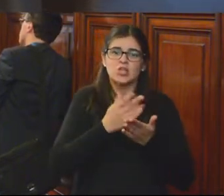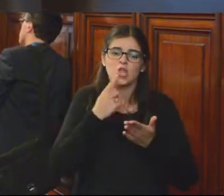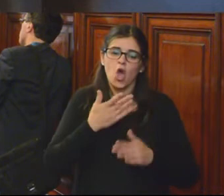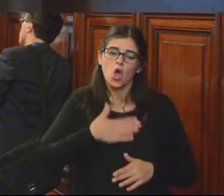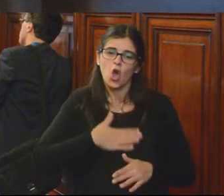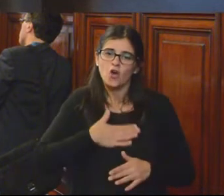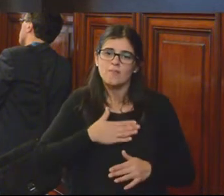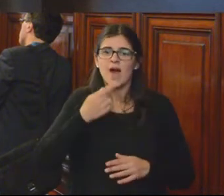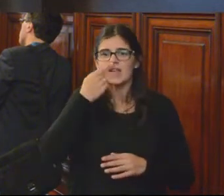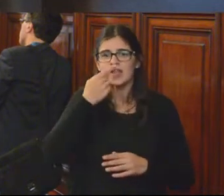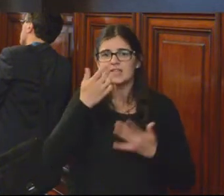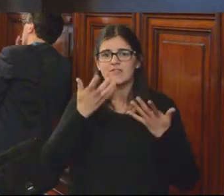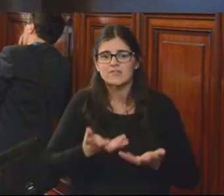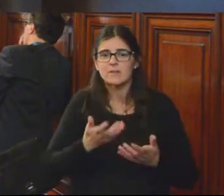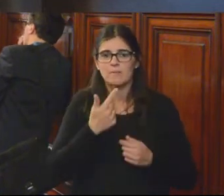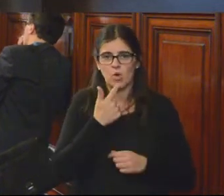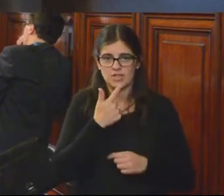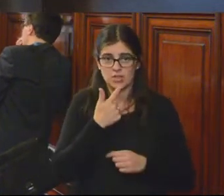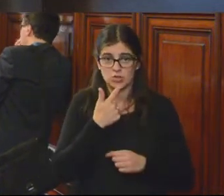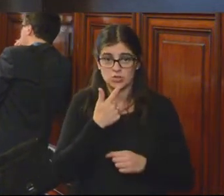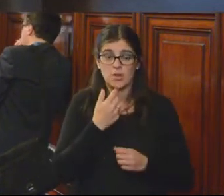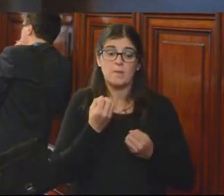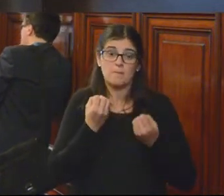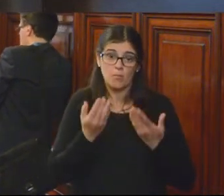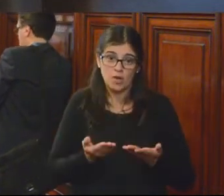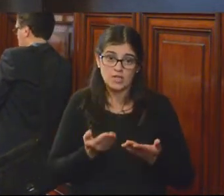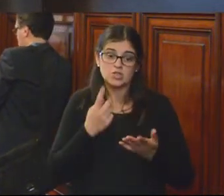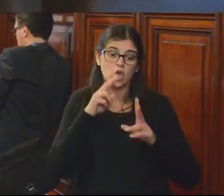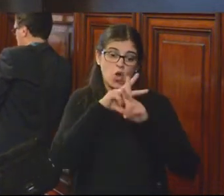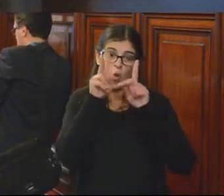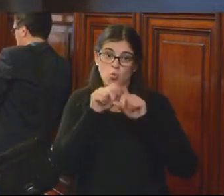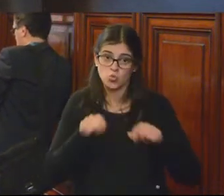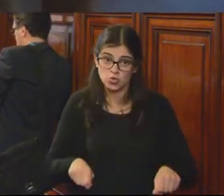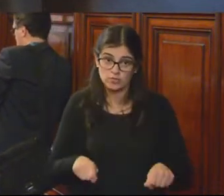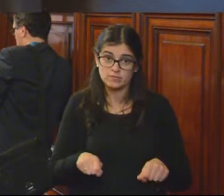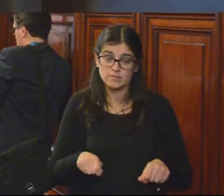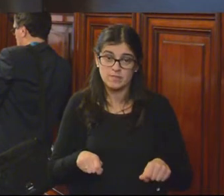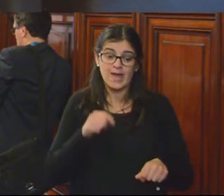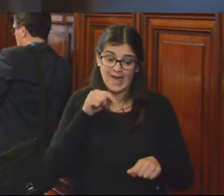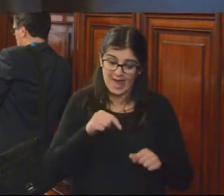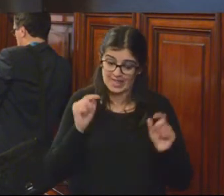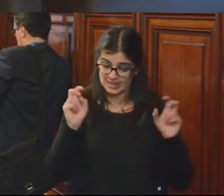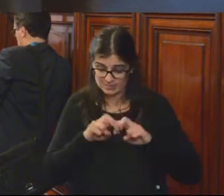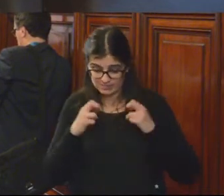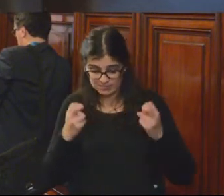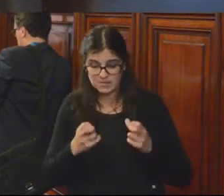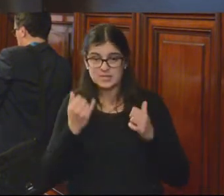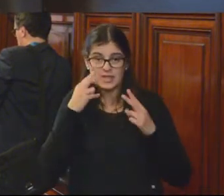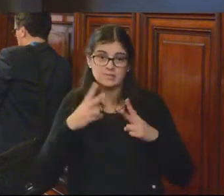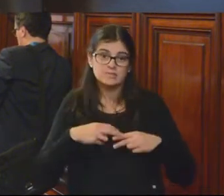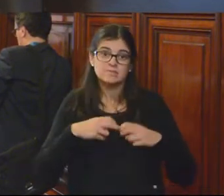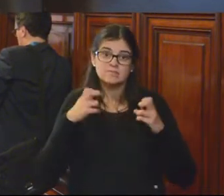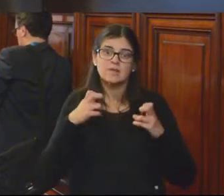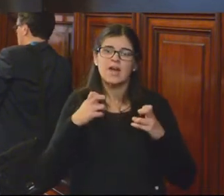a intereses políticos. Por eso hemos llegado a la conclusión de que este tribunal ha socavado totalmente